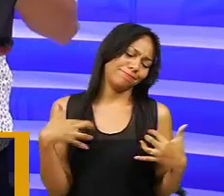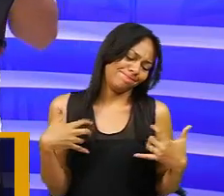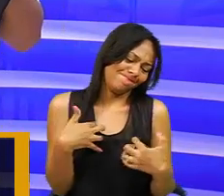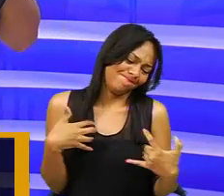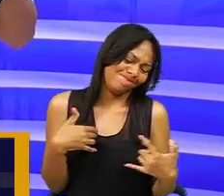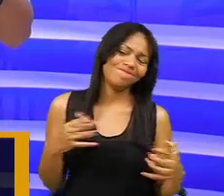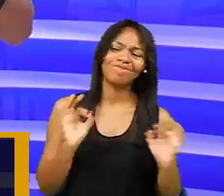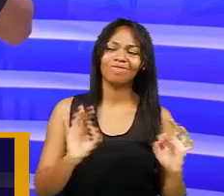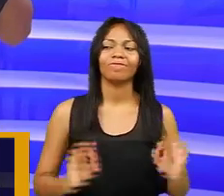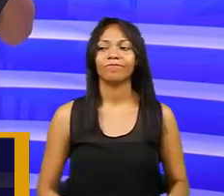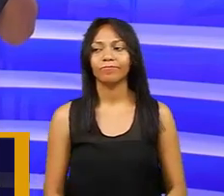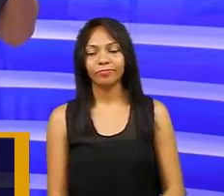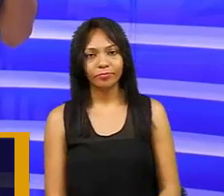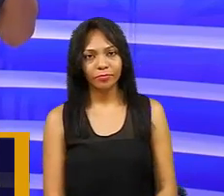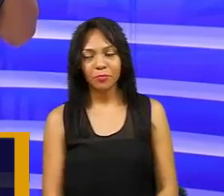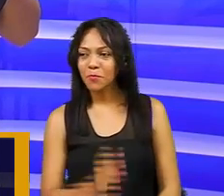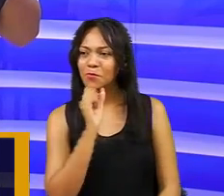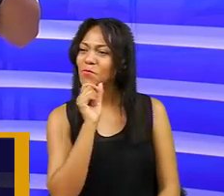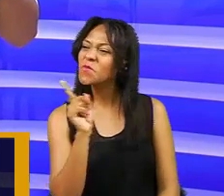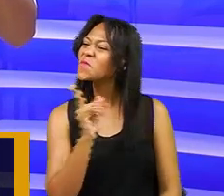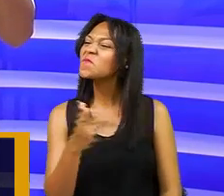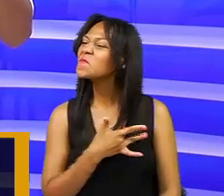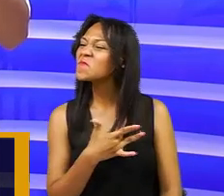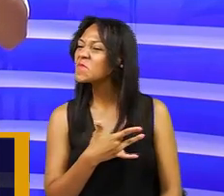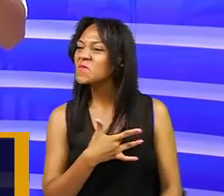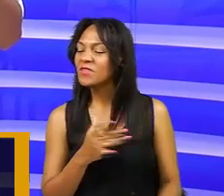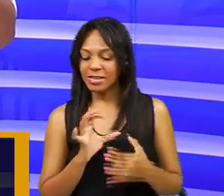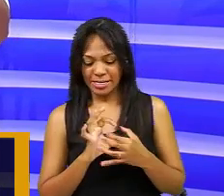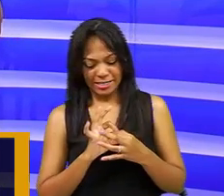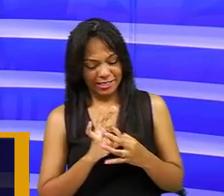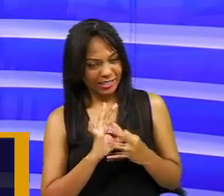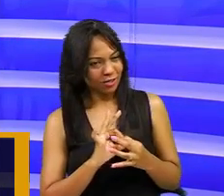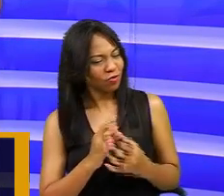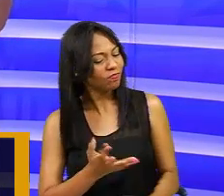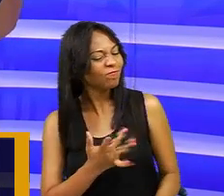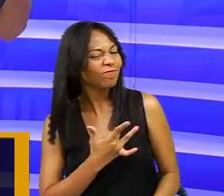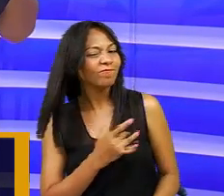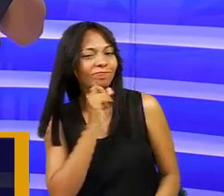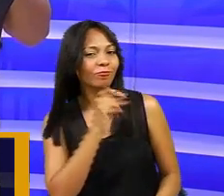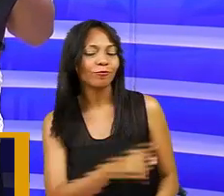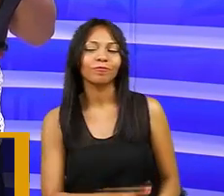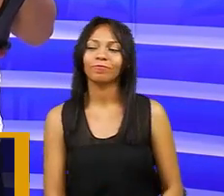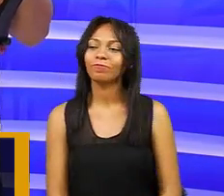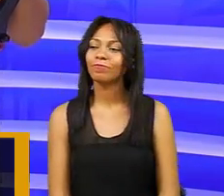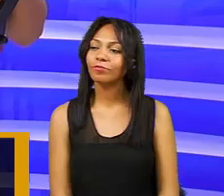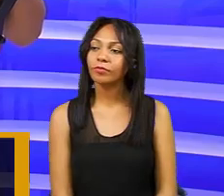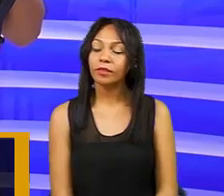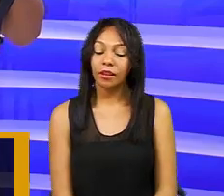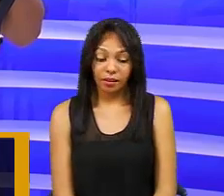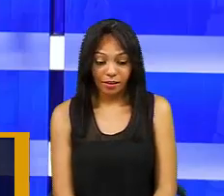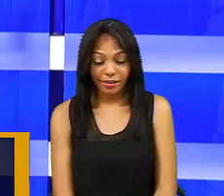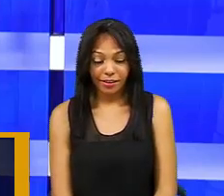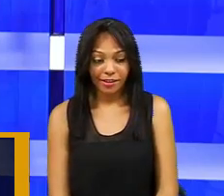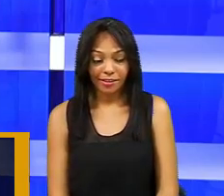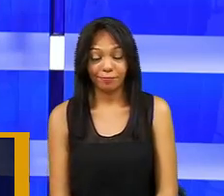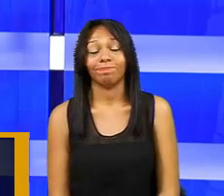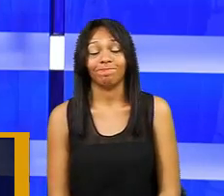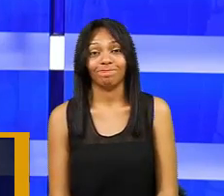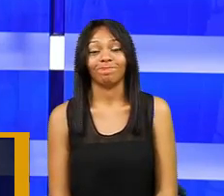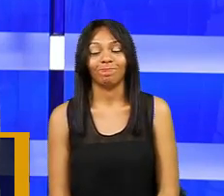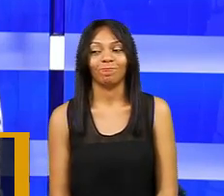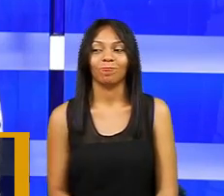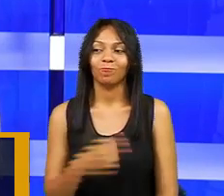usted, ¿qué significa esta unión? O sea, es que ya estamos con una talla más alta. Sí, esto es un paso muy grande que doy en mi vida